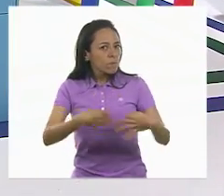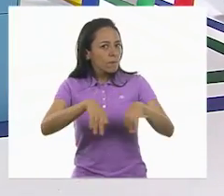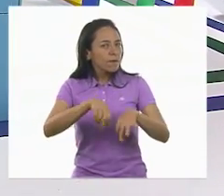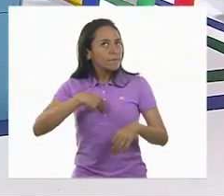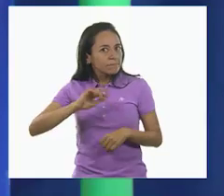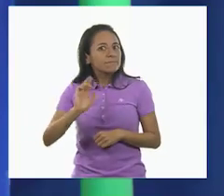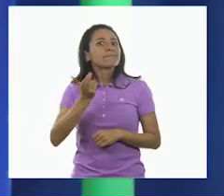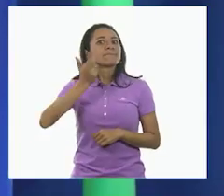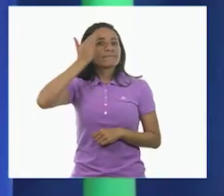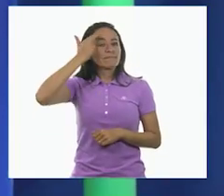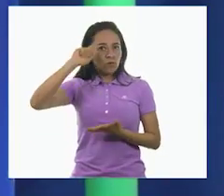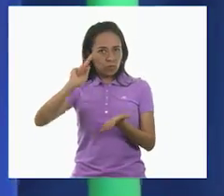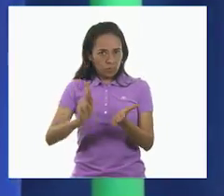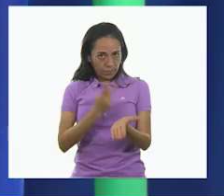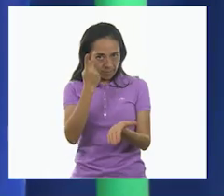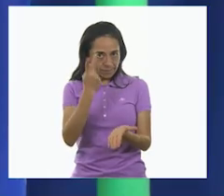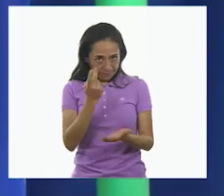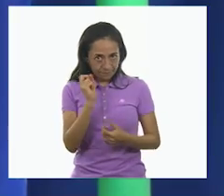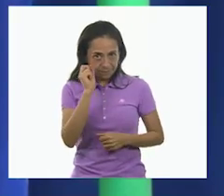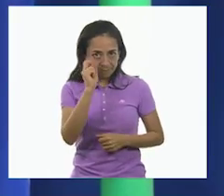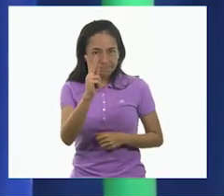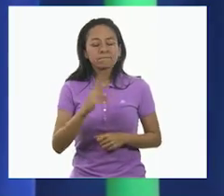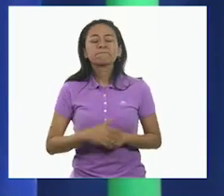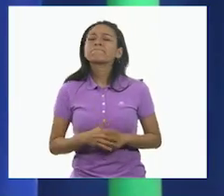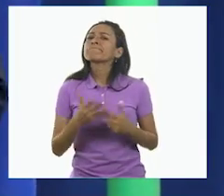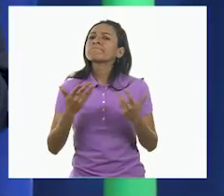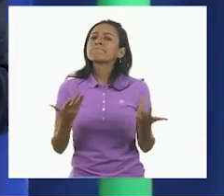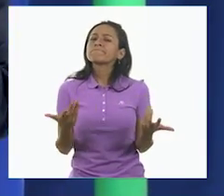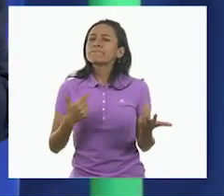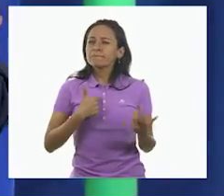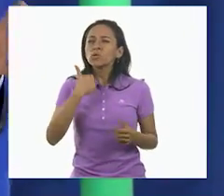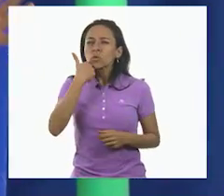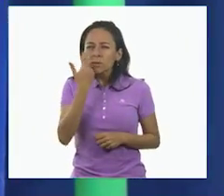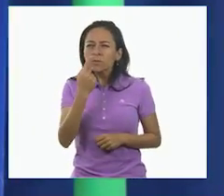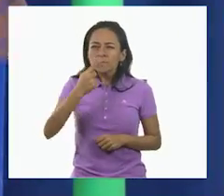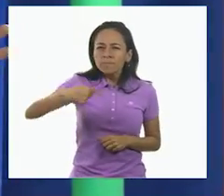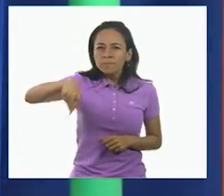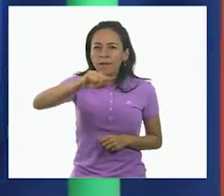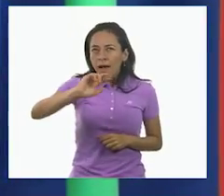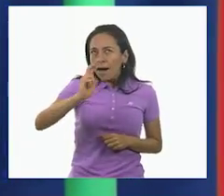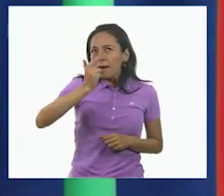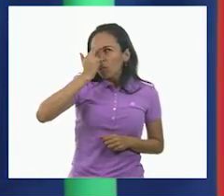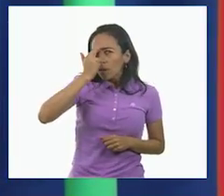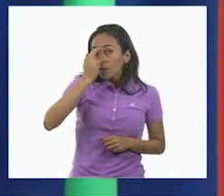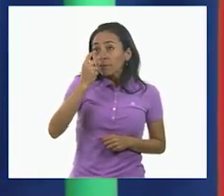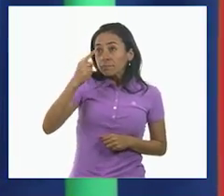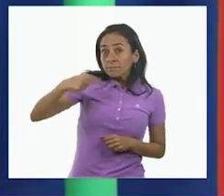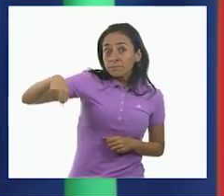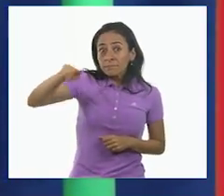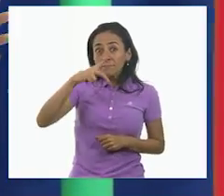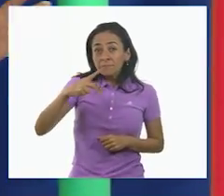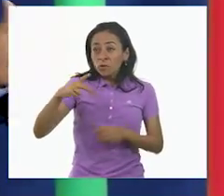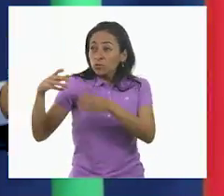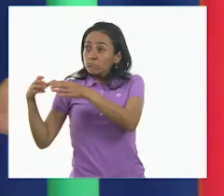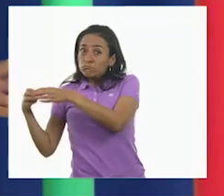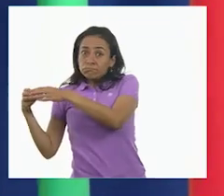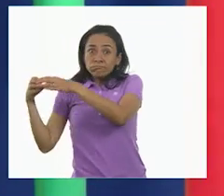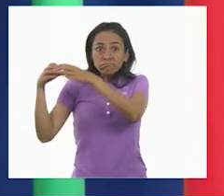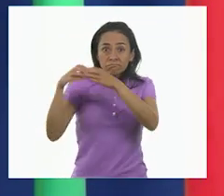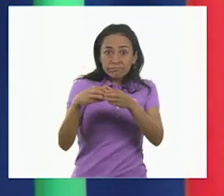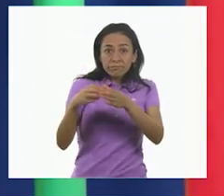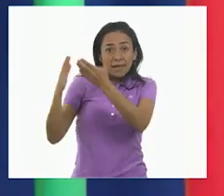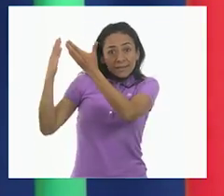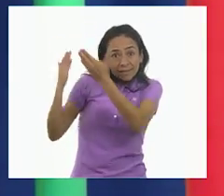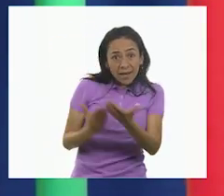ello, me gustaría que recordemos que esos primeros habitantes que llegaron a este